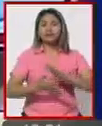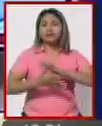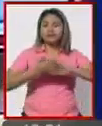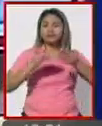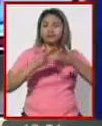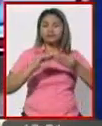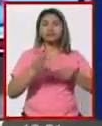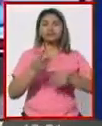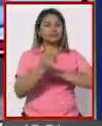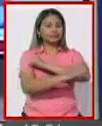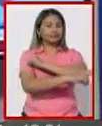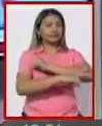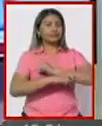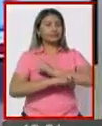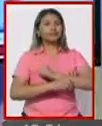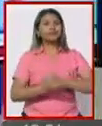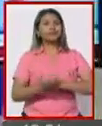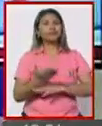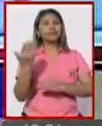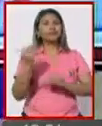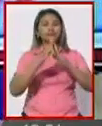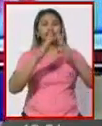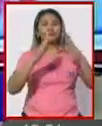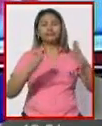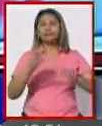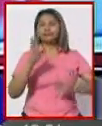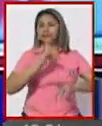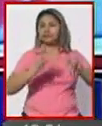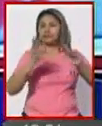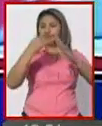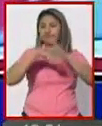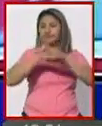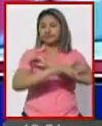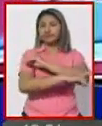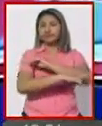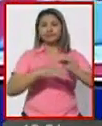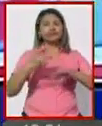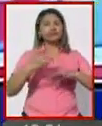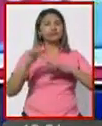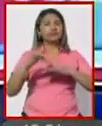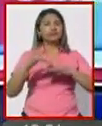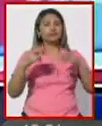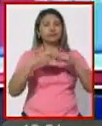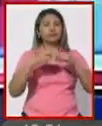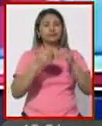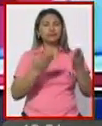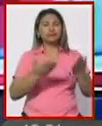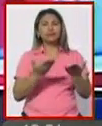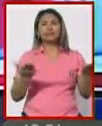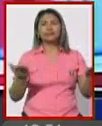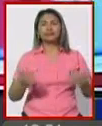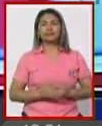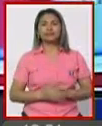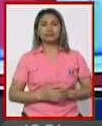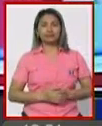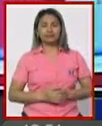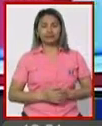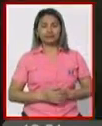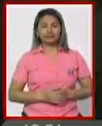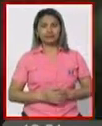contamos sobre un robo que se registró en una casa. Antisociales ingresaron, se llevaron joyas, electrodomésticos y otros objetos de